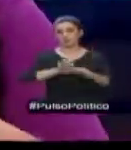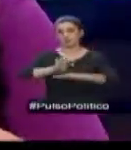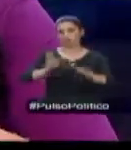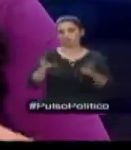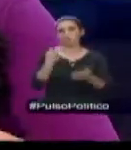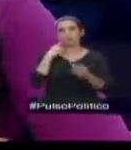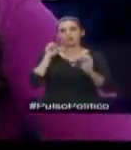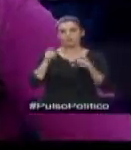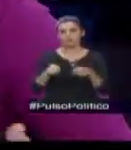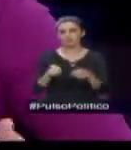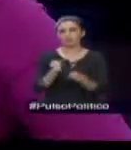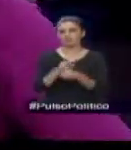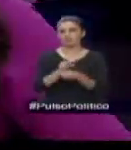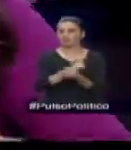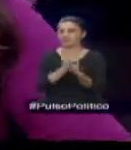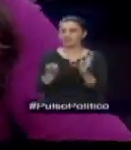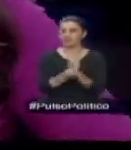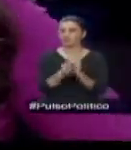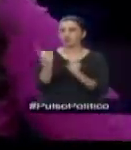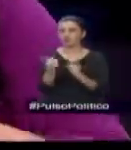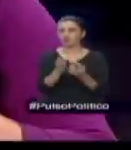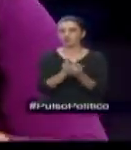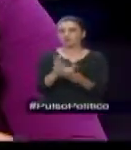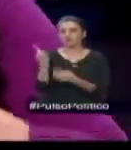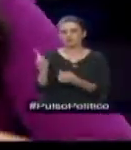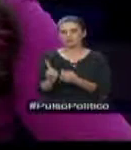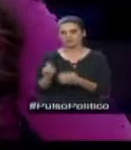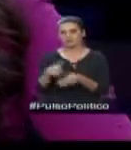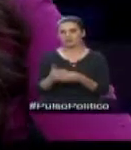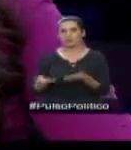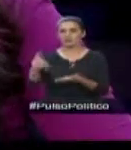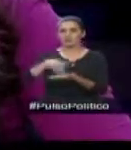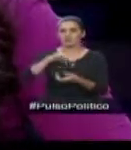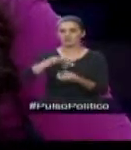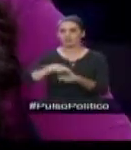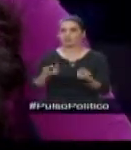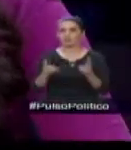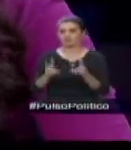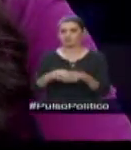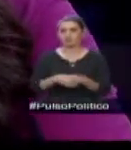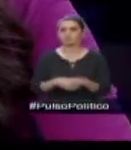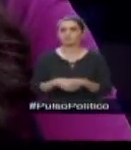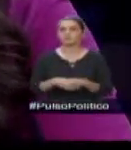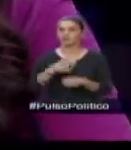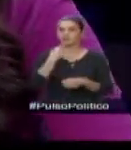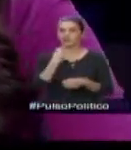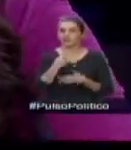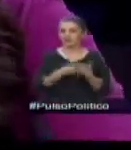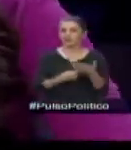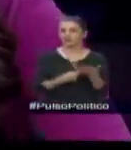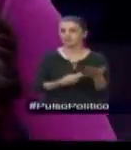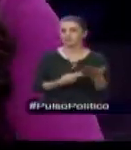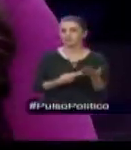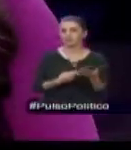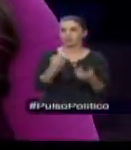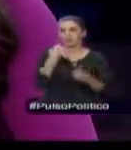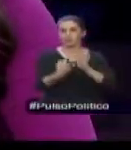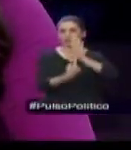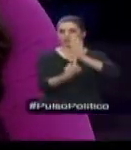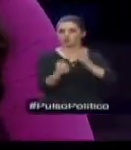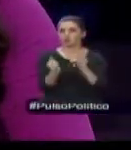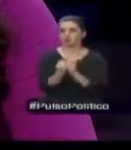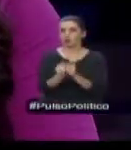consultar para poder realizar enmiendas vía vía parlamentaria en el tema de reelección además manifestar que qué pasaría por ejemplo con